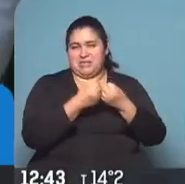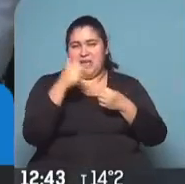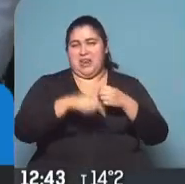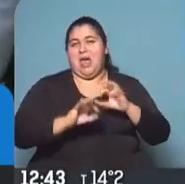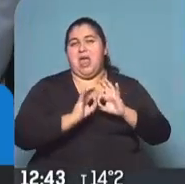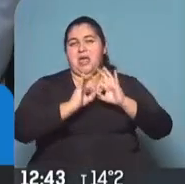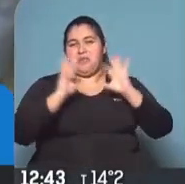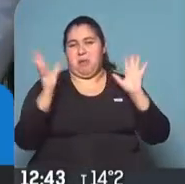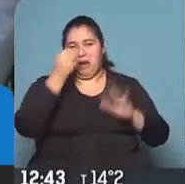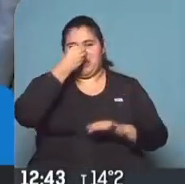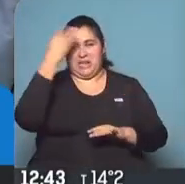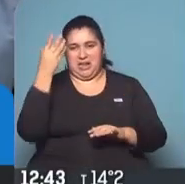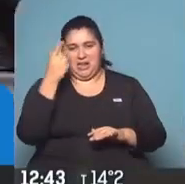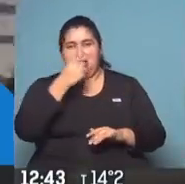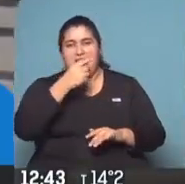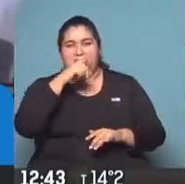menciona